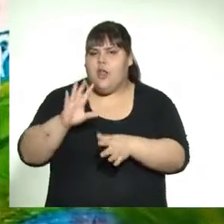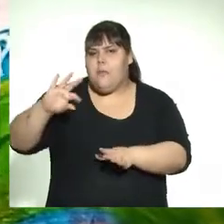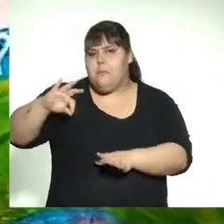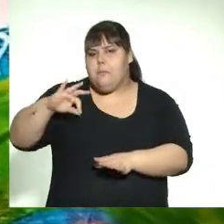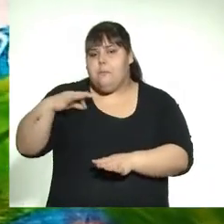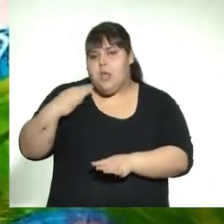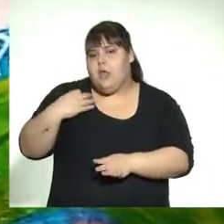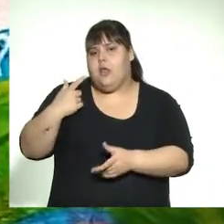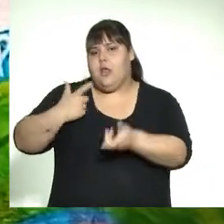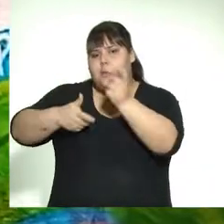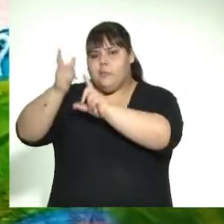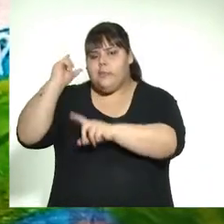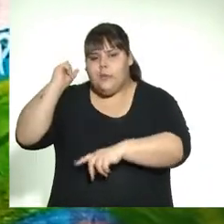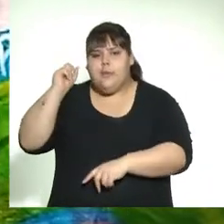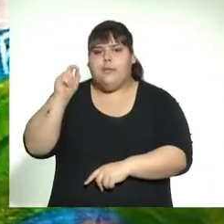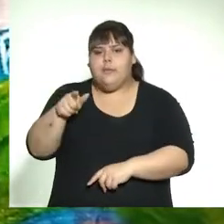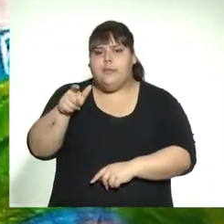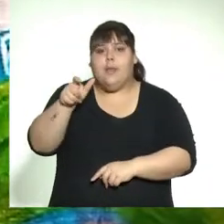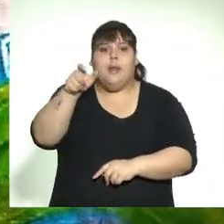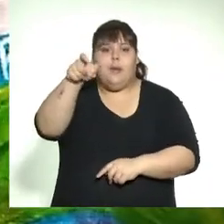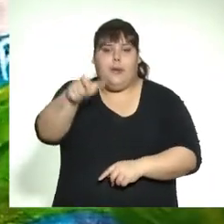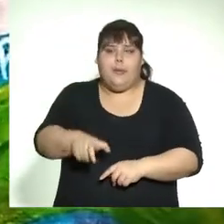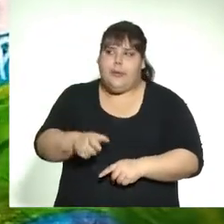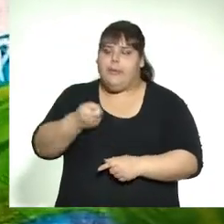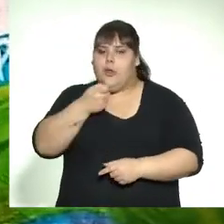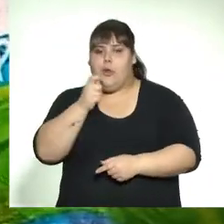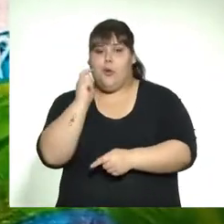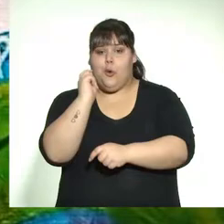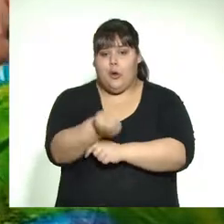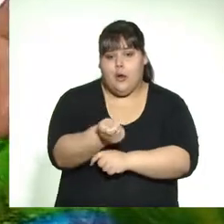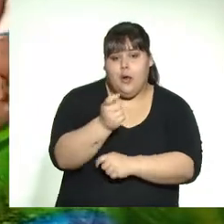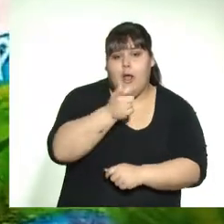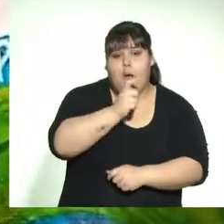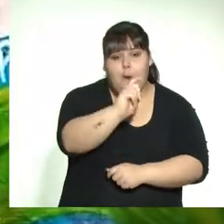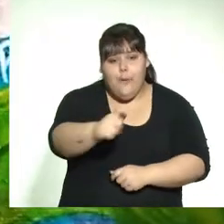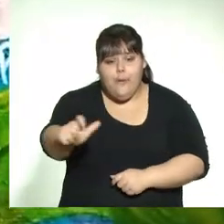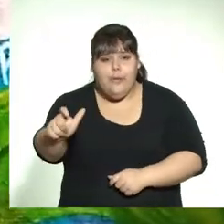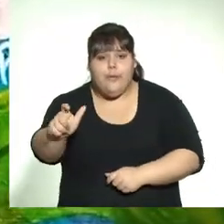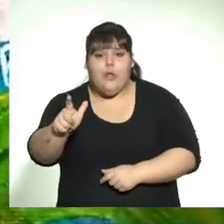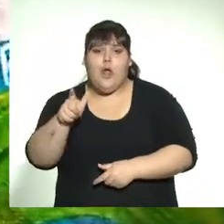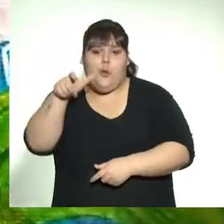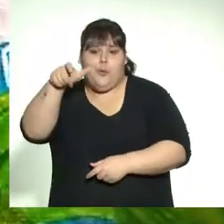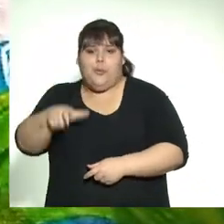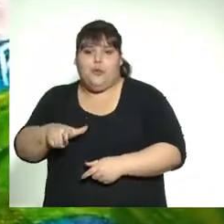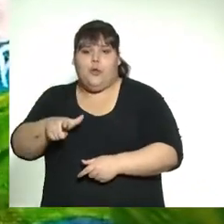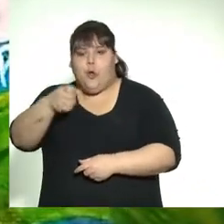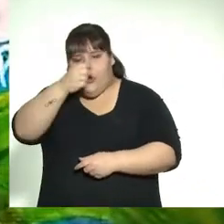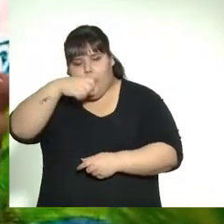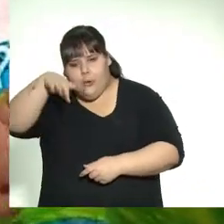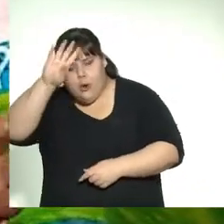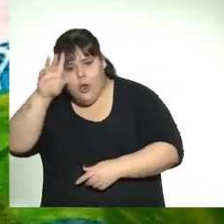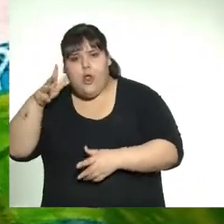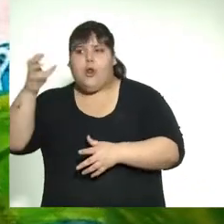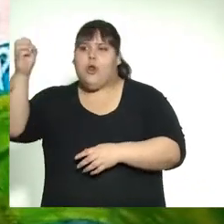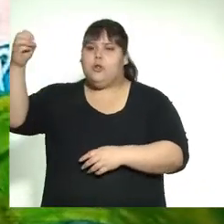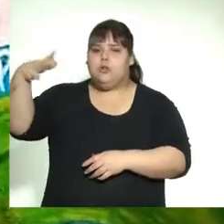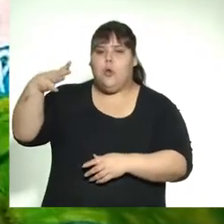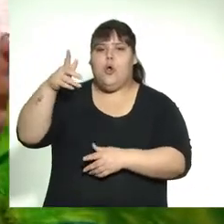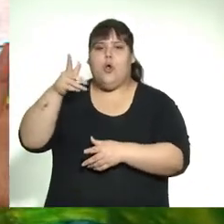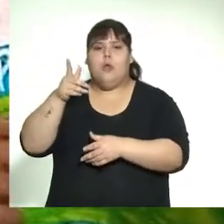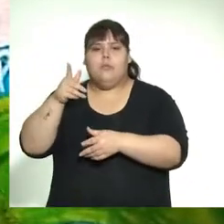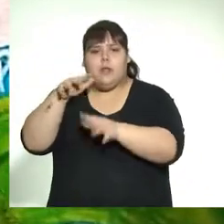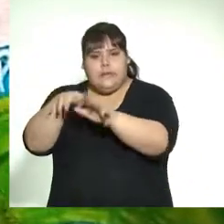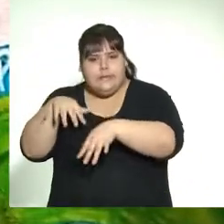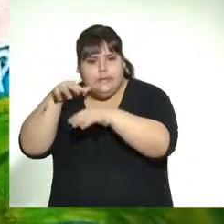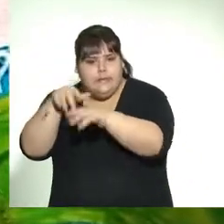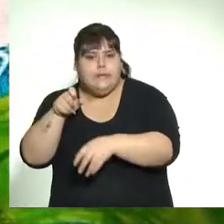con la experiencia de vida, la experiencia de un pescador en el río, de un campesino con el uso de la tierra y